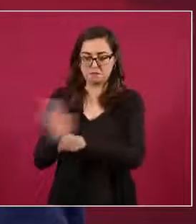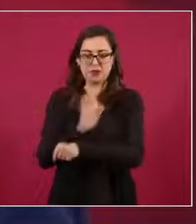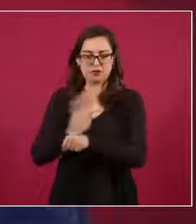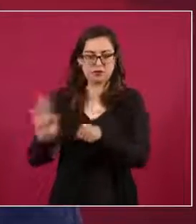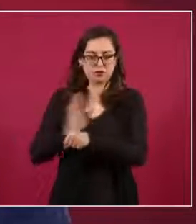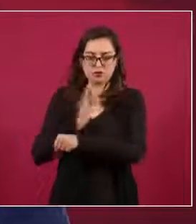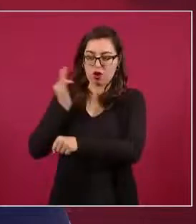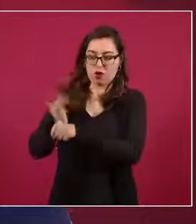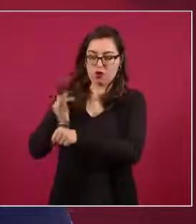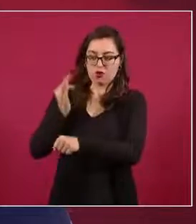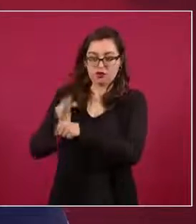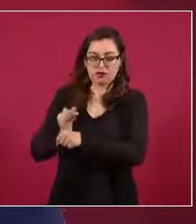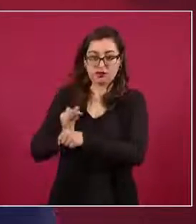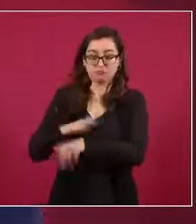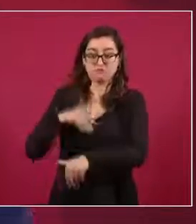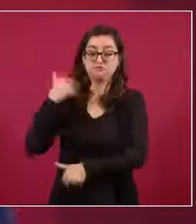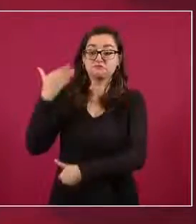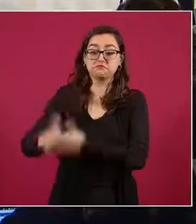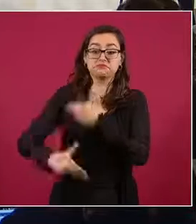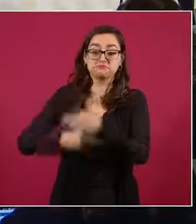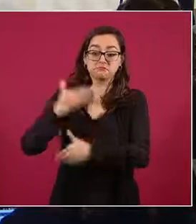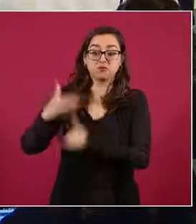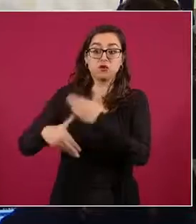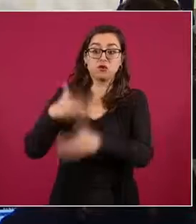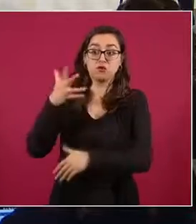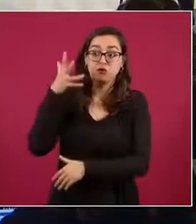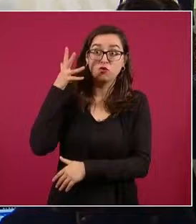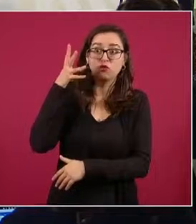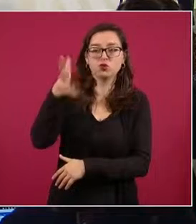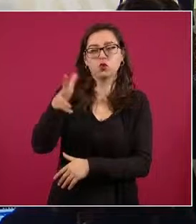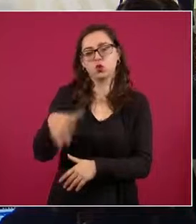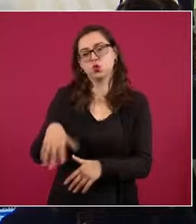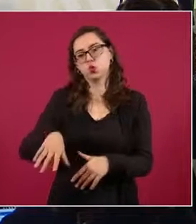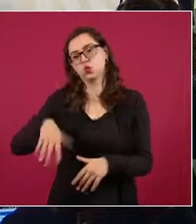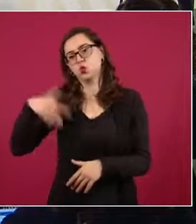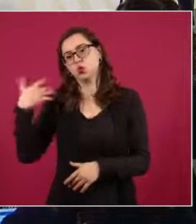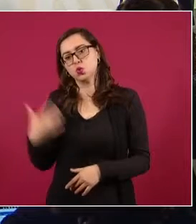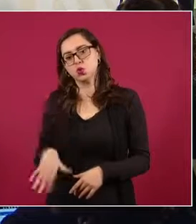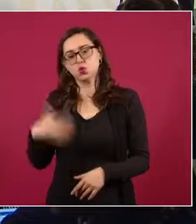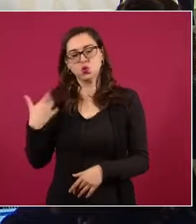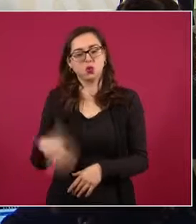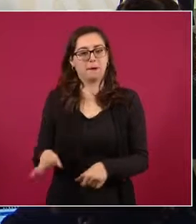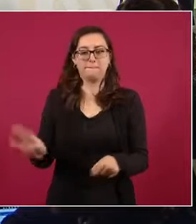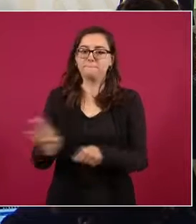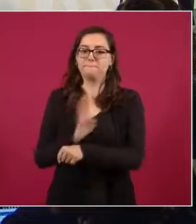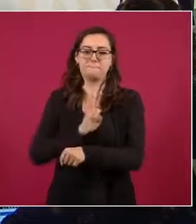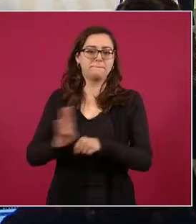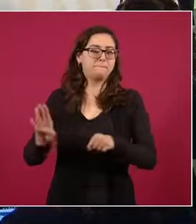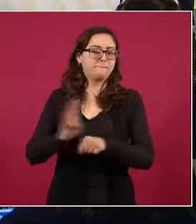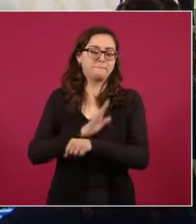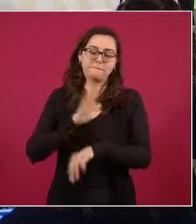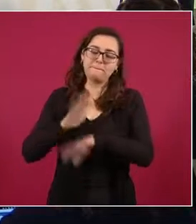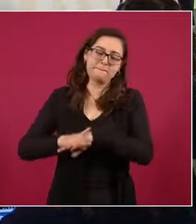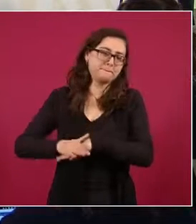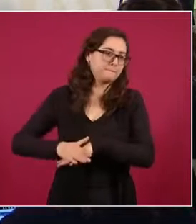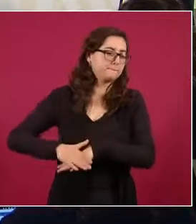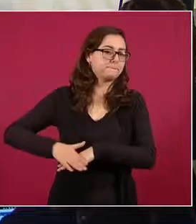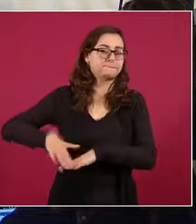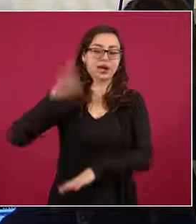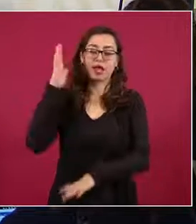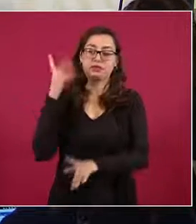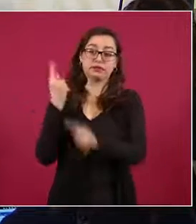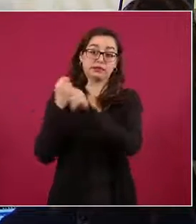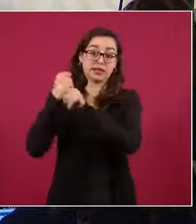Además, pues va a ser un medio de comunicación